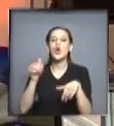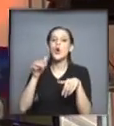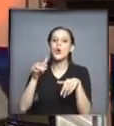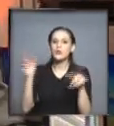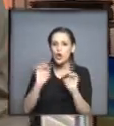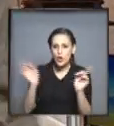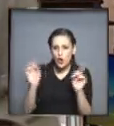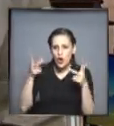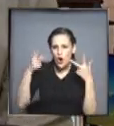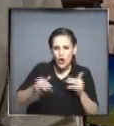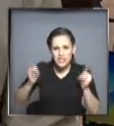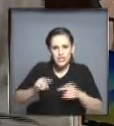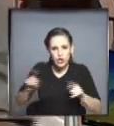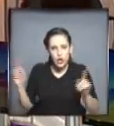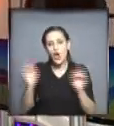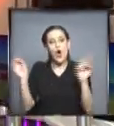esta.